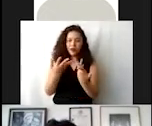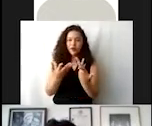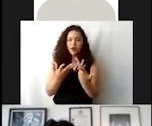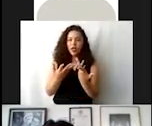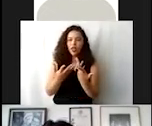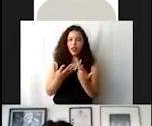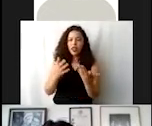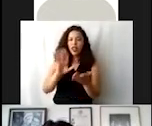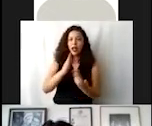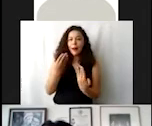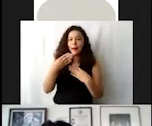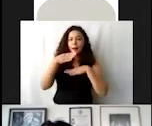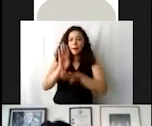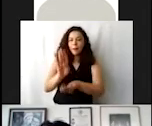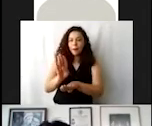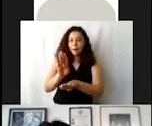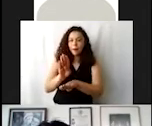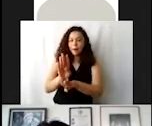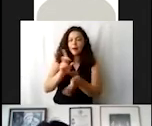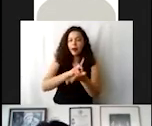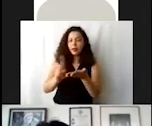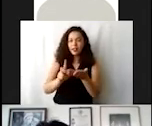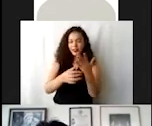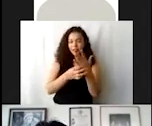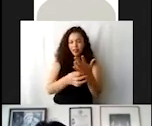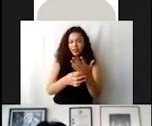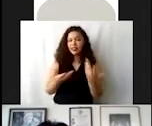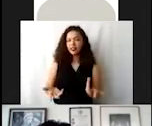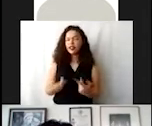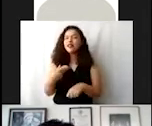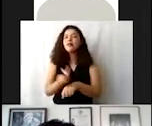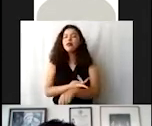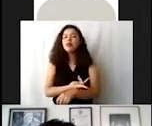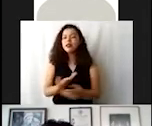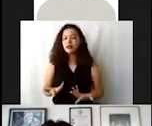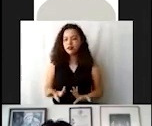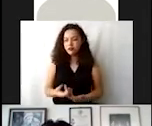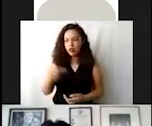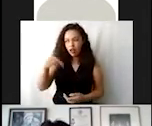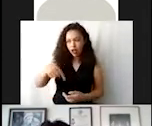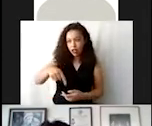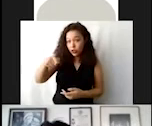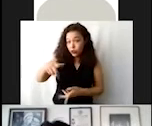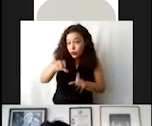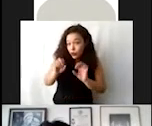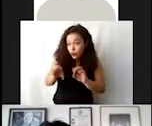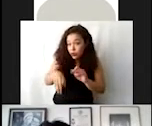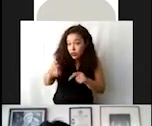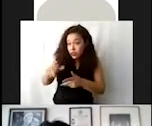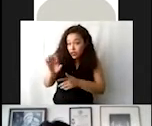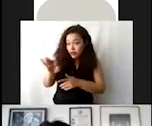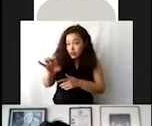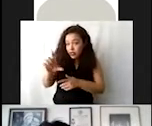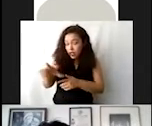la institución, ¿sí? Porque ¿qué pasa? Te van a decir, oye, aquí estás domiciliado, pero